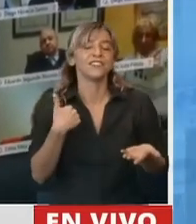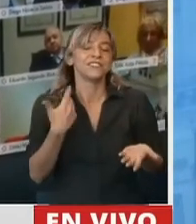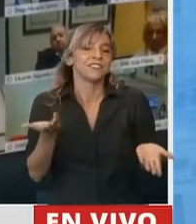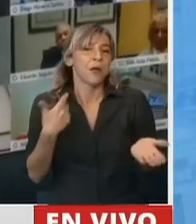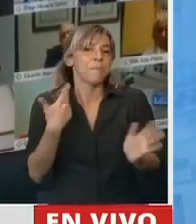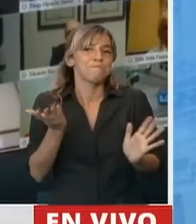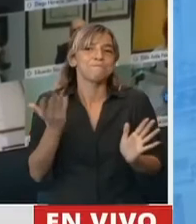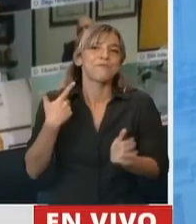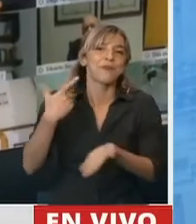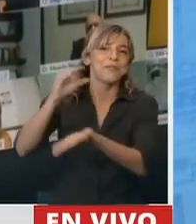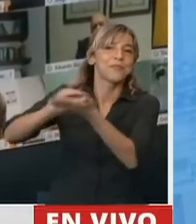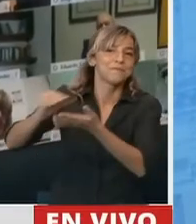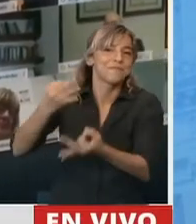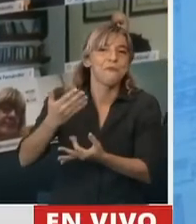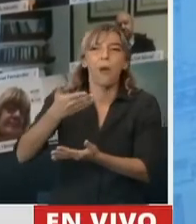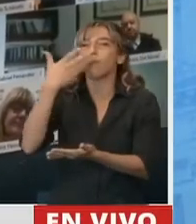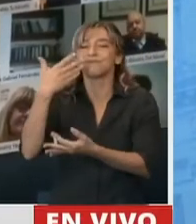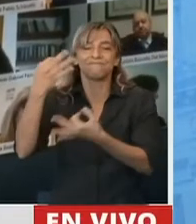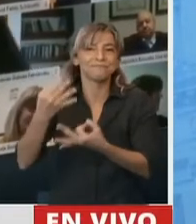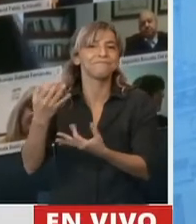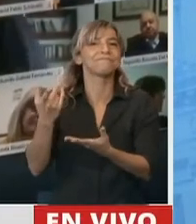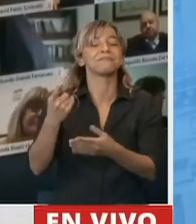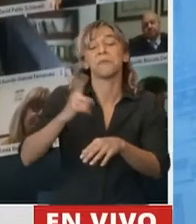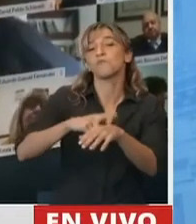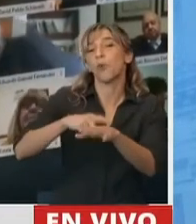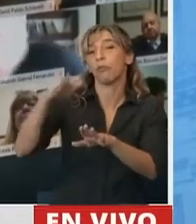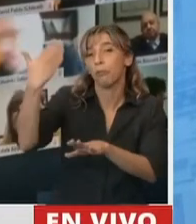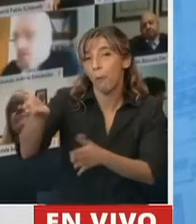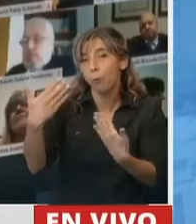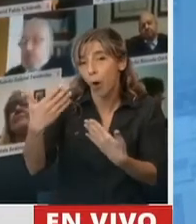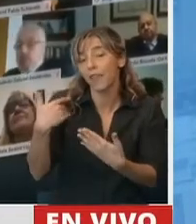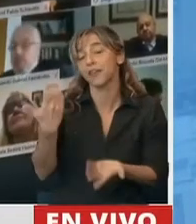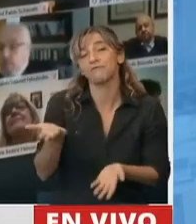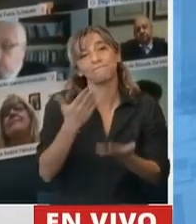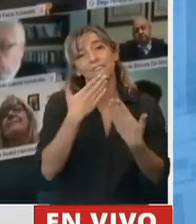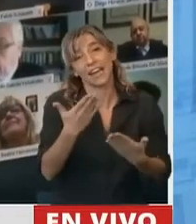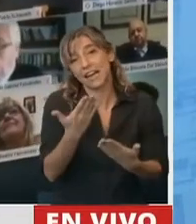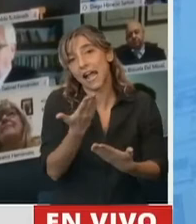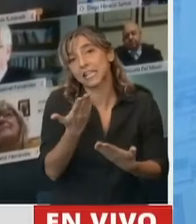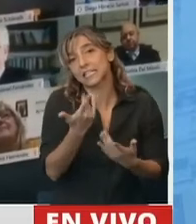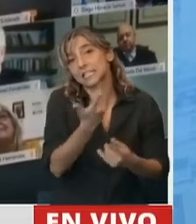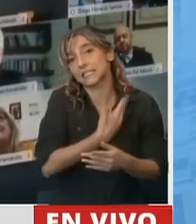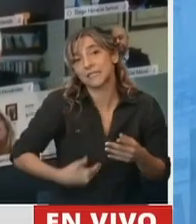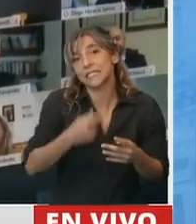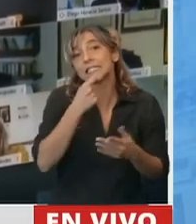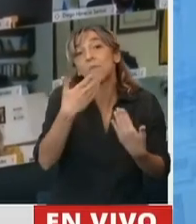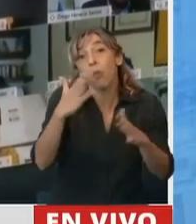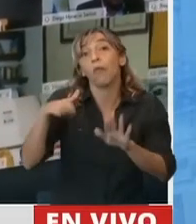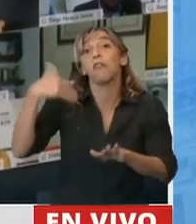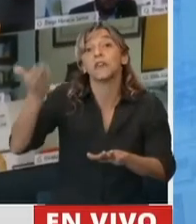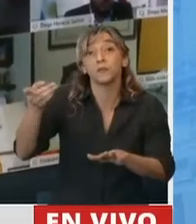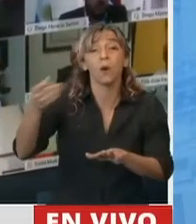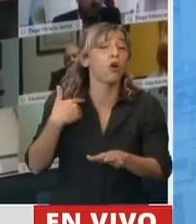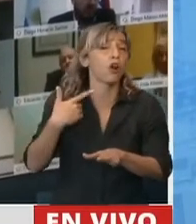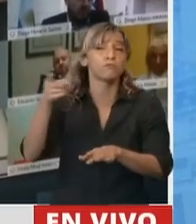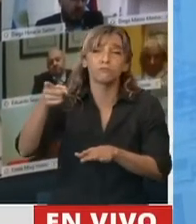diputado assef tal vez si en algún momento de la sesión o al final pudiera hacerlas le agradecería presidente tenga esa esa diferencia por el trabajo que él tiene